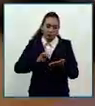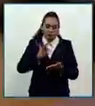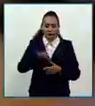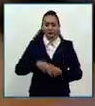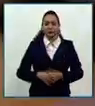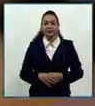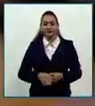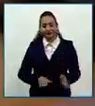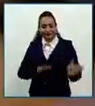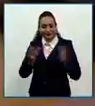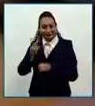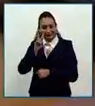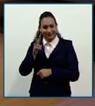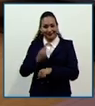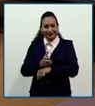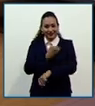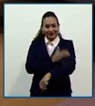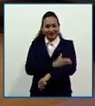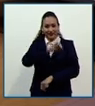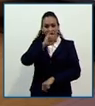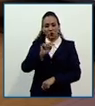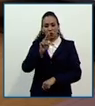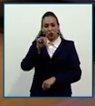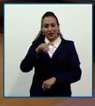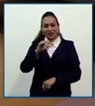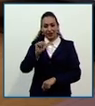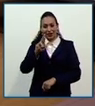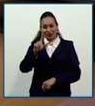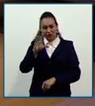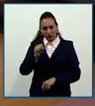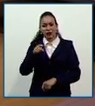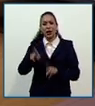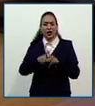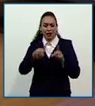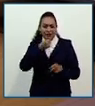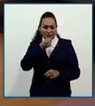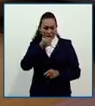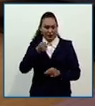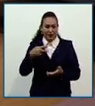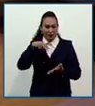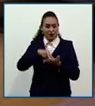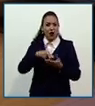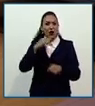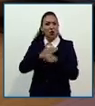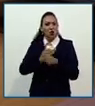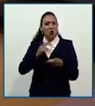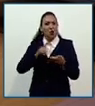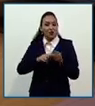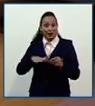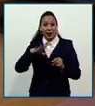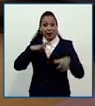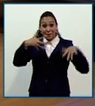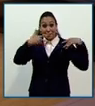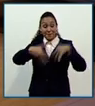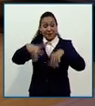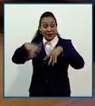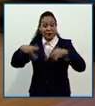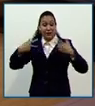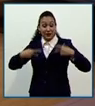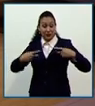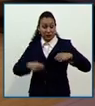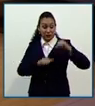Y ahora es momento de enlazarnos con mi compañero Juan Carlos González, quien se encuentra precisamente en la manifestación que realizan trabajadores del Poder